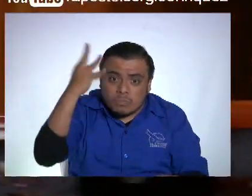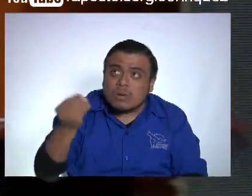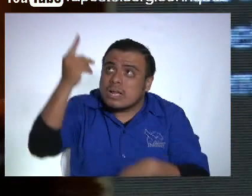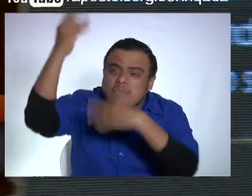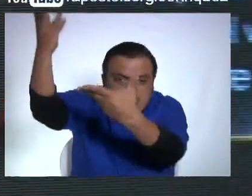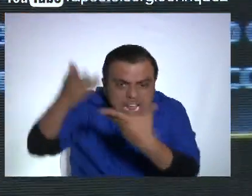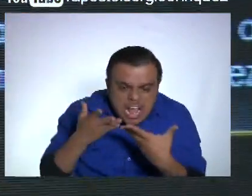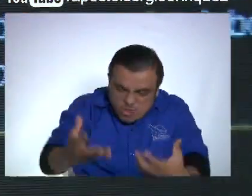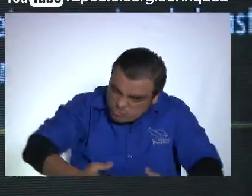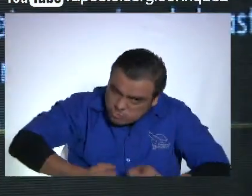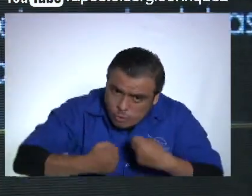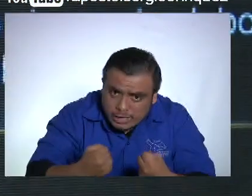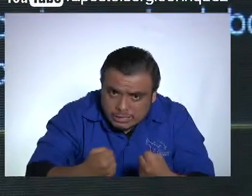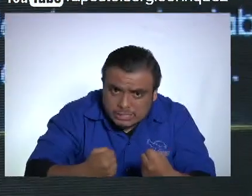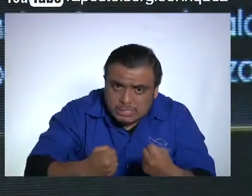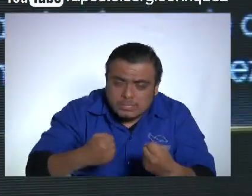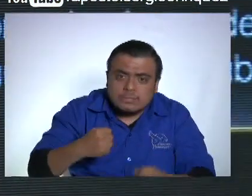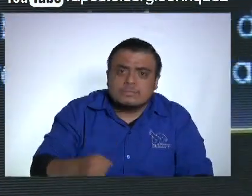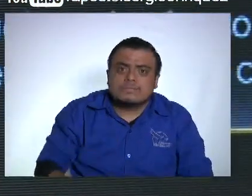el Señor nos lleva